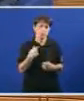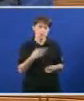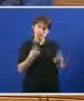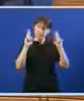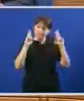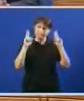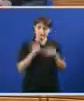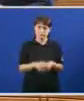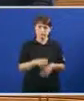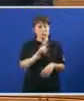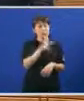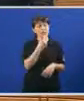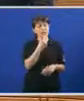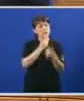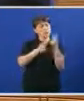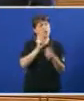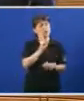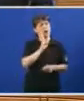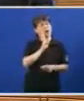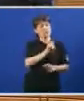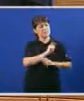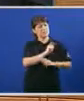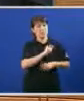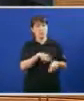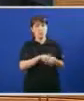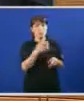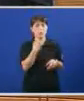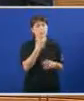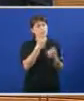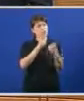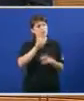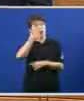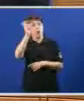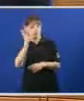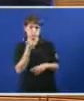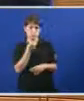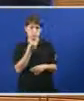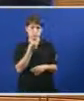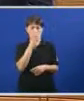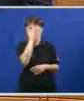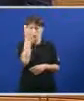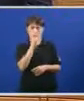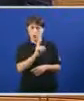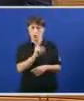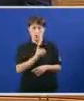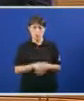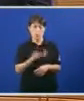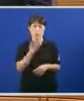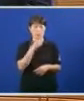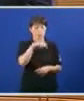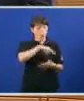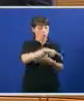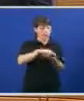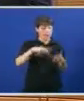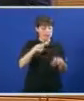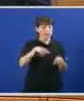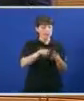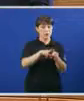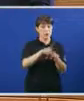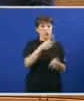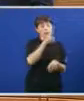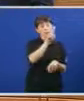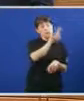da, pero hay otros datos que usted no debería de omitir. Por ejemplo, que en Galicia hoy tenemos